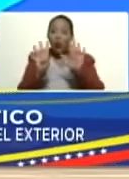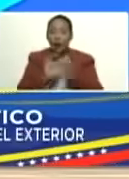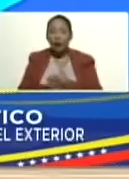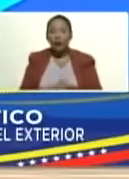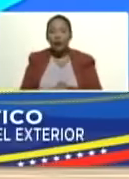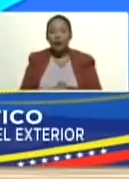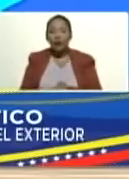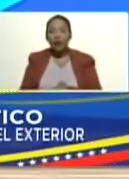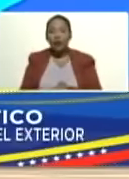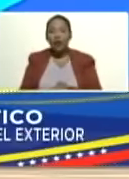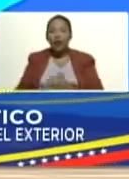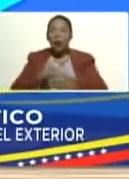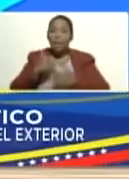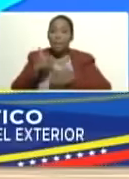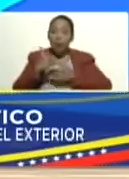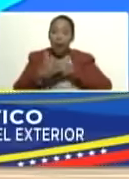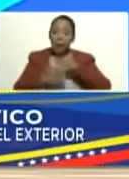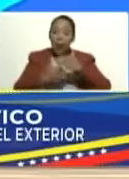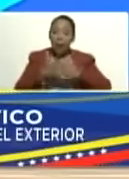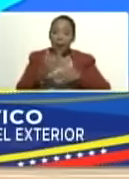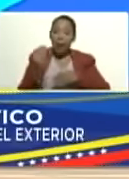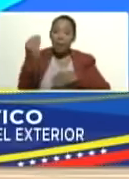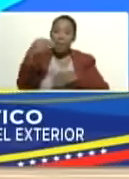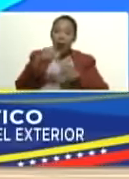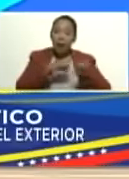fueron fructificando los movimientos